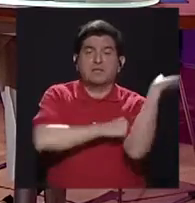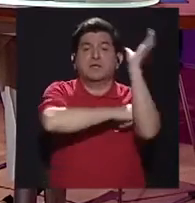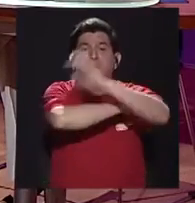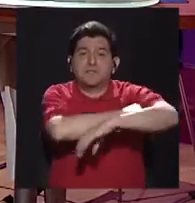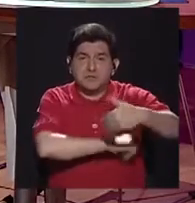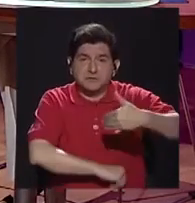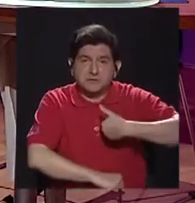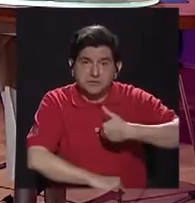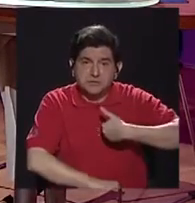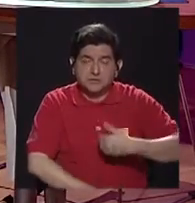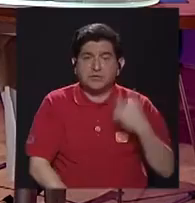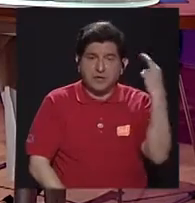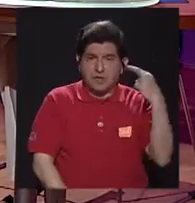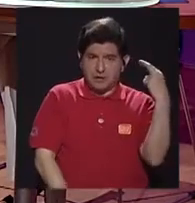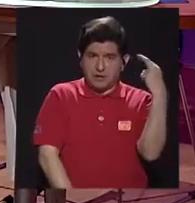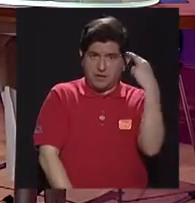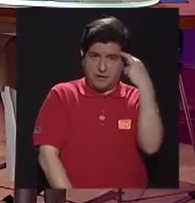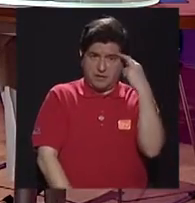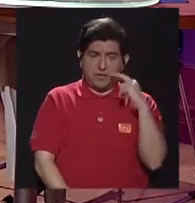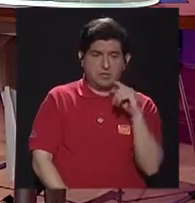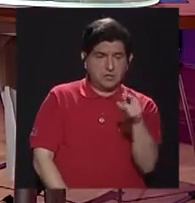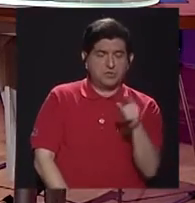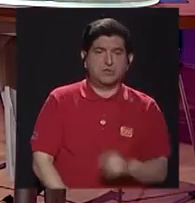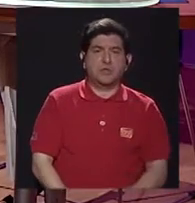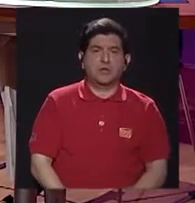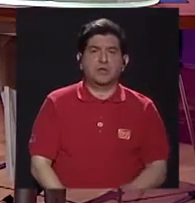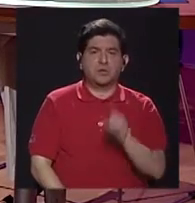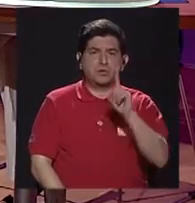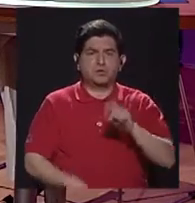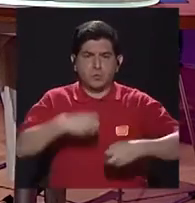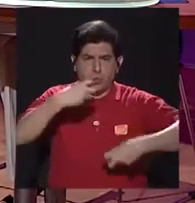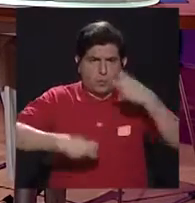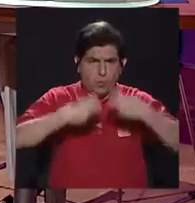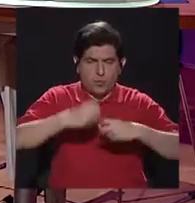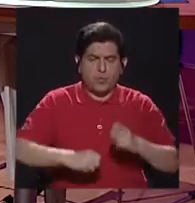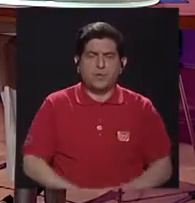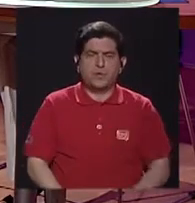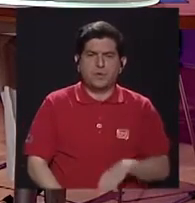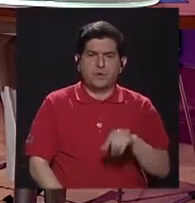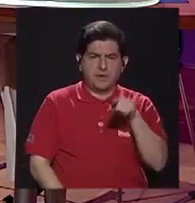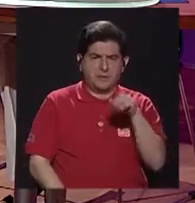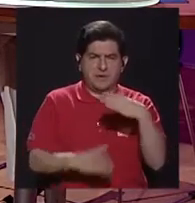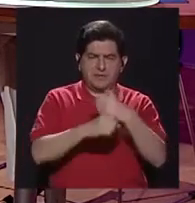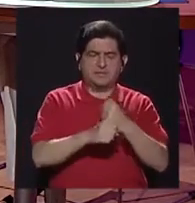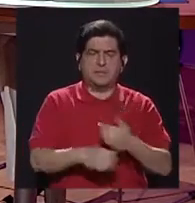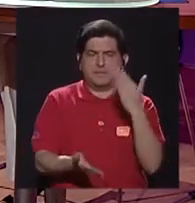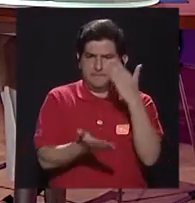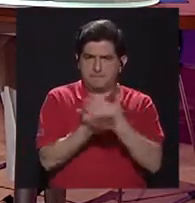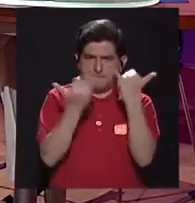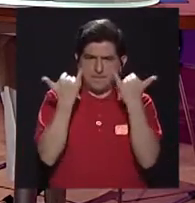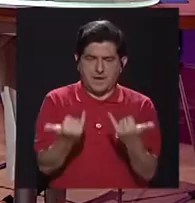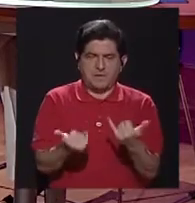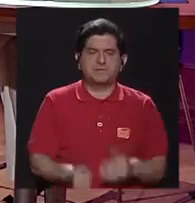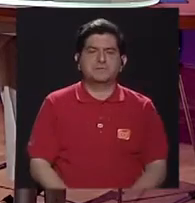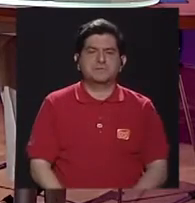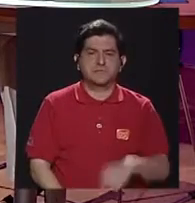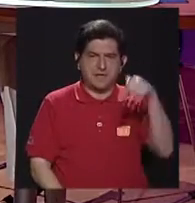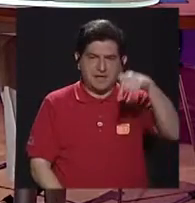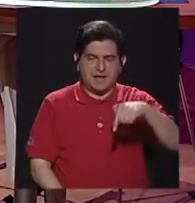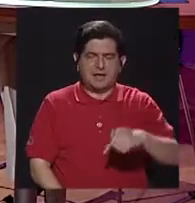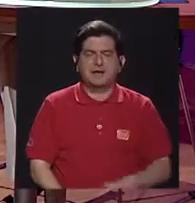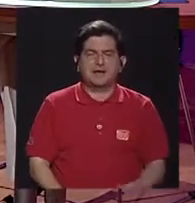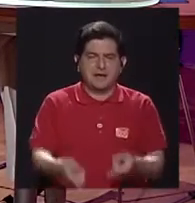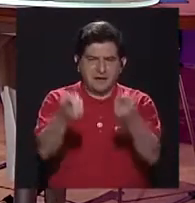sancione por estar haciendo un delito. Claro. Vamos a una pausa y estamos en